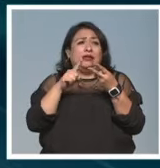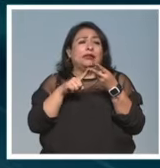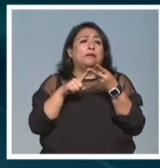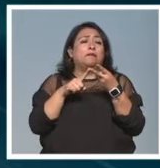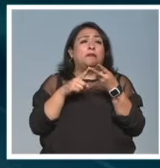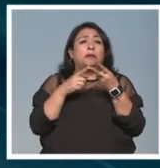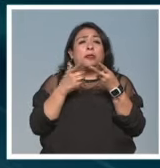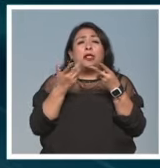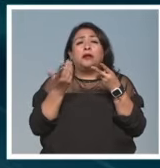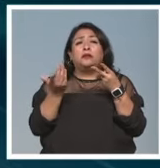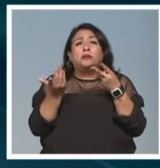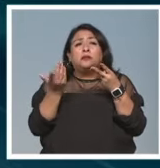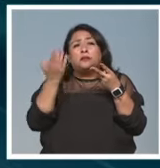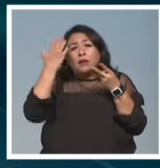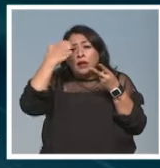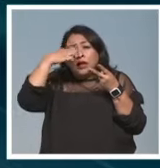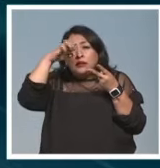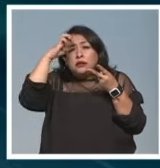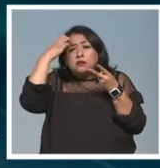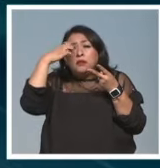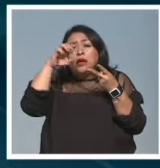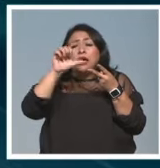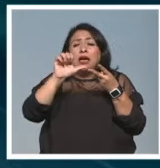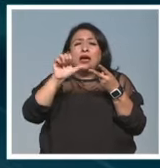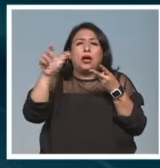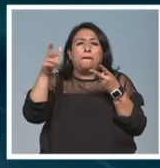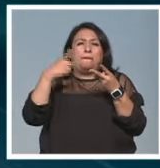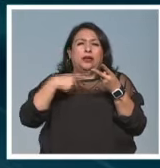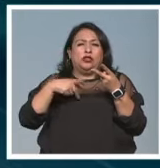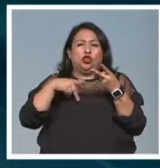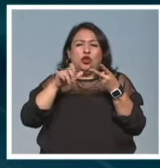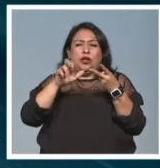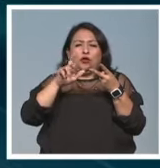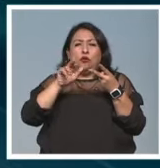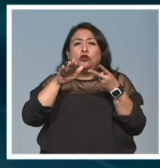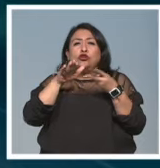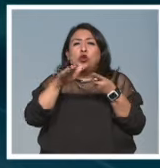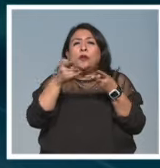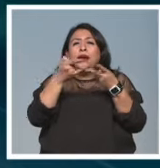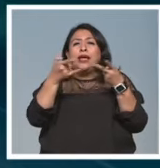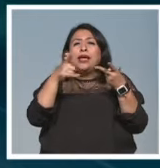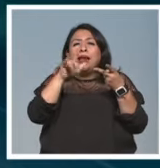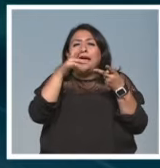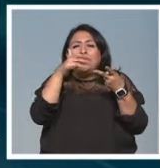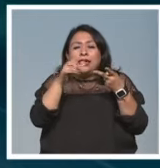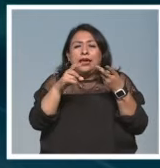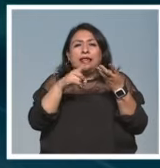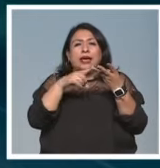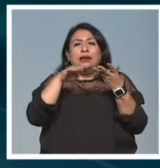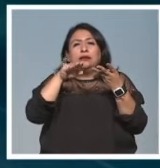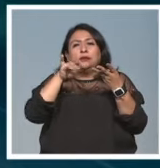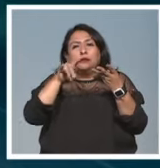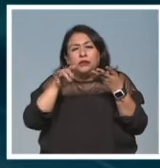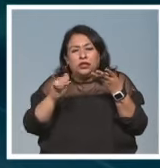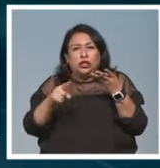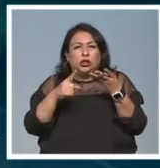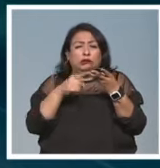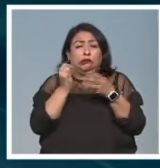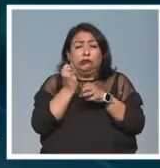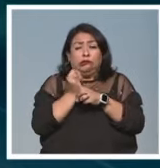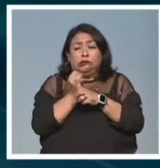toda la experiencia de los antropólogos en relación a las leyendas, los mitos.